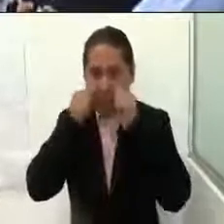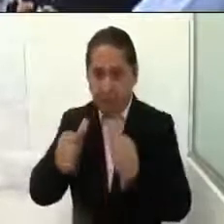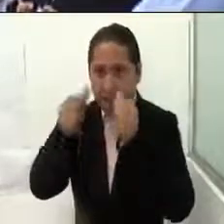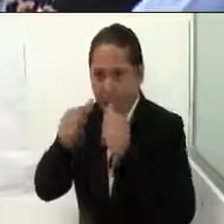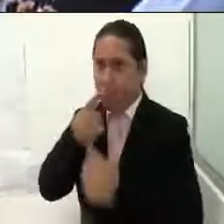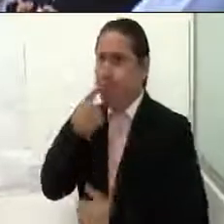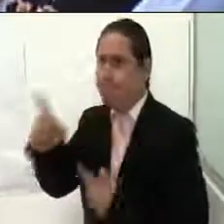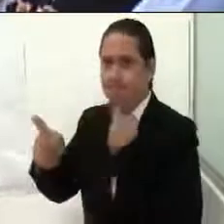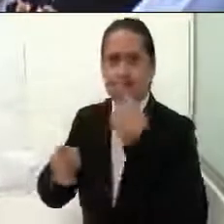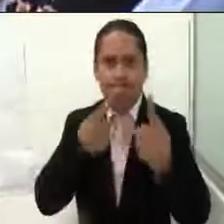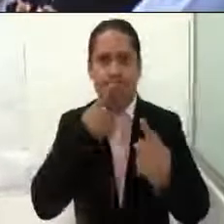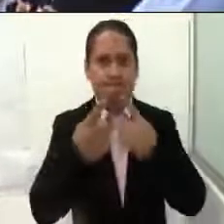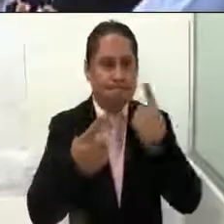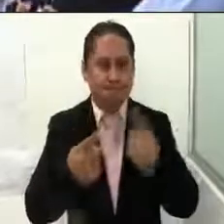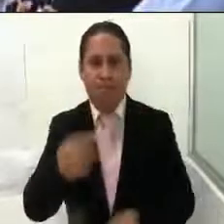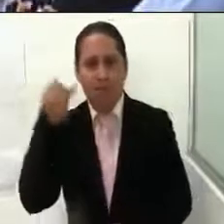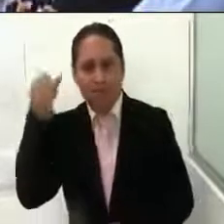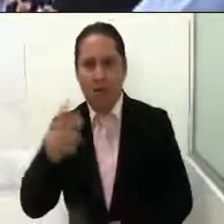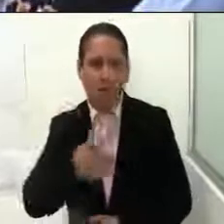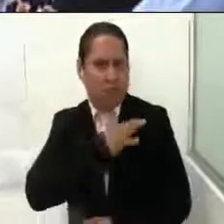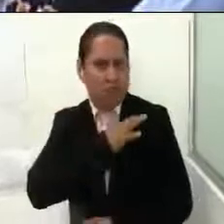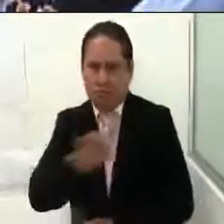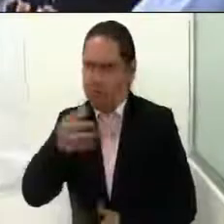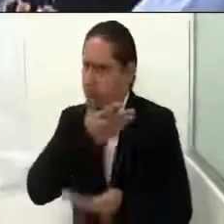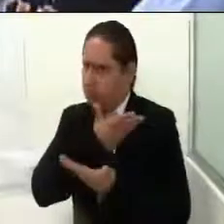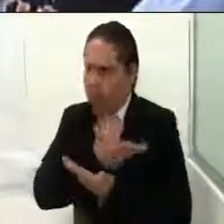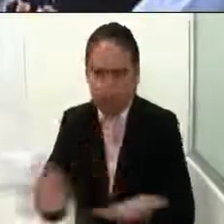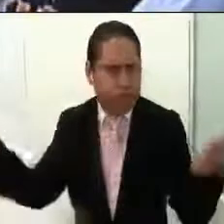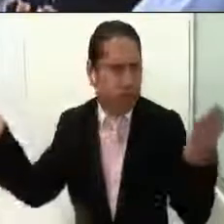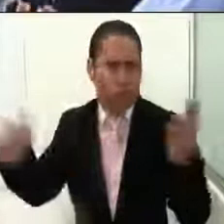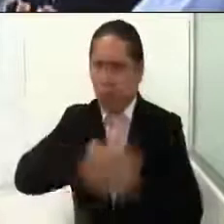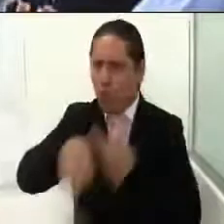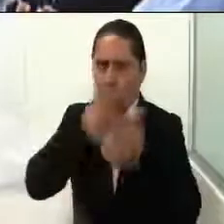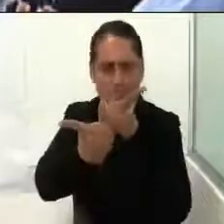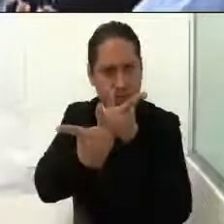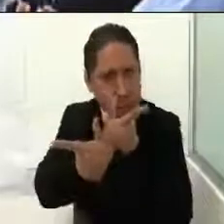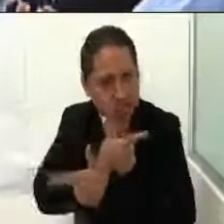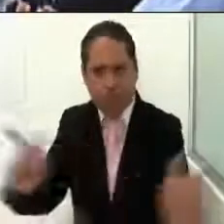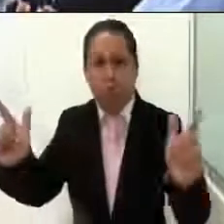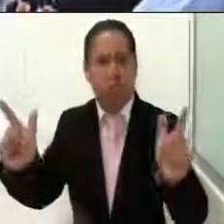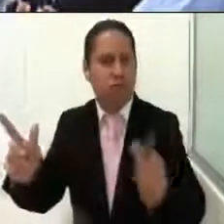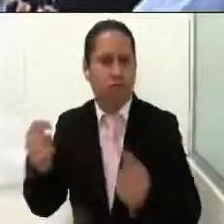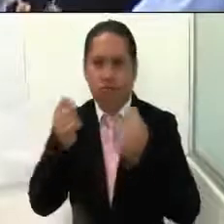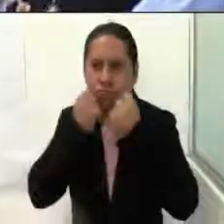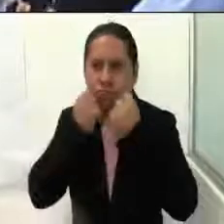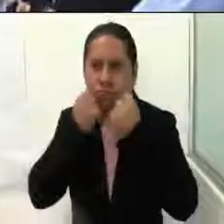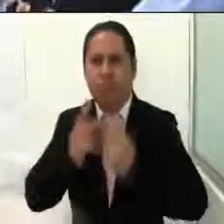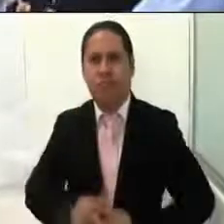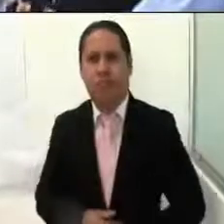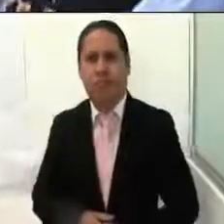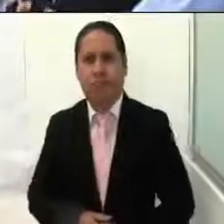sin distinción de sexo raza nivel social o